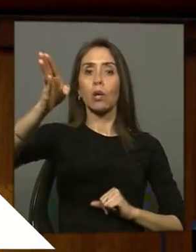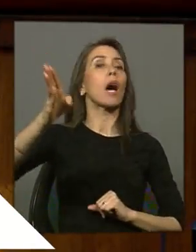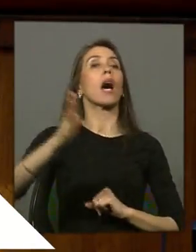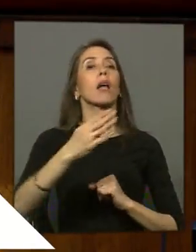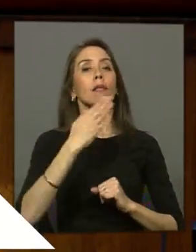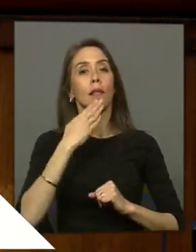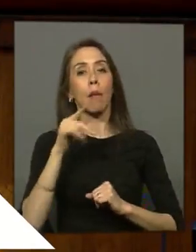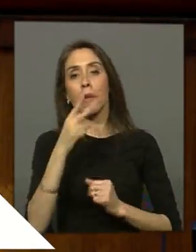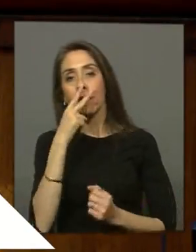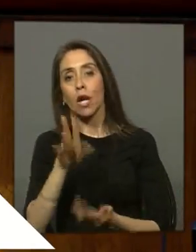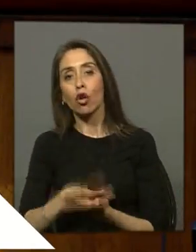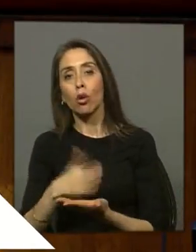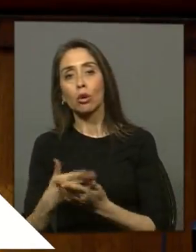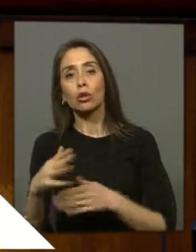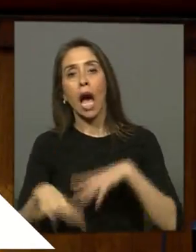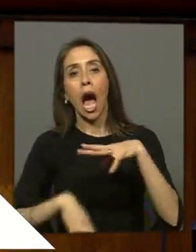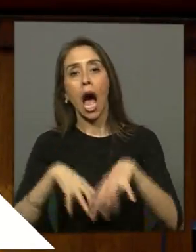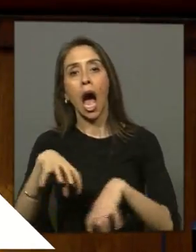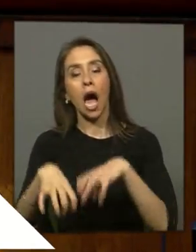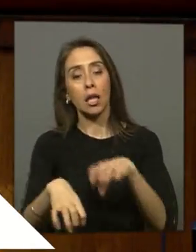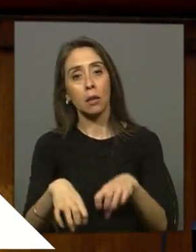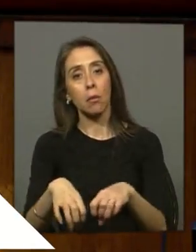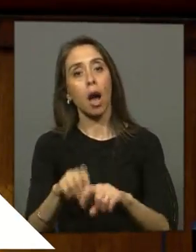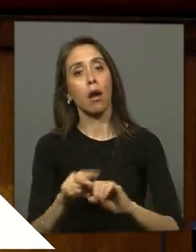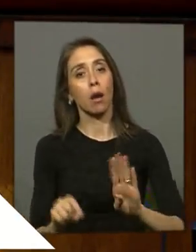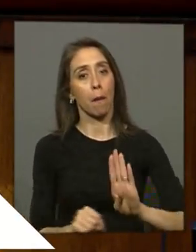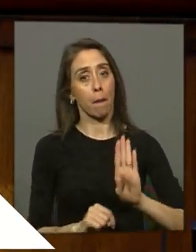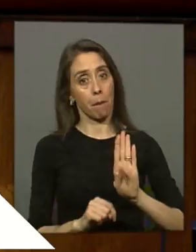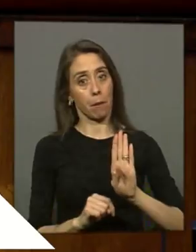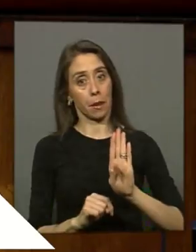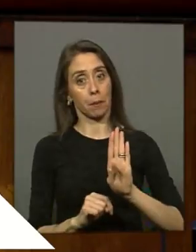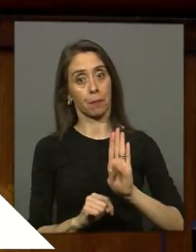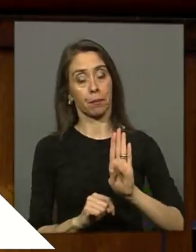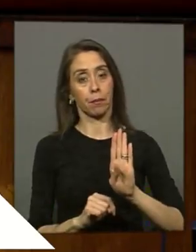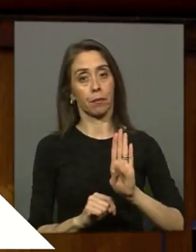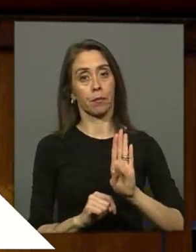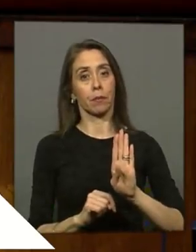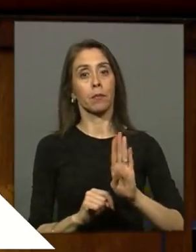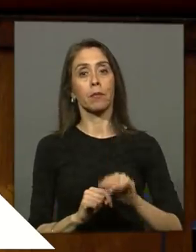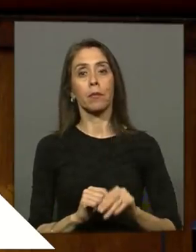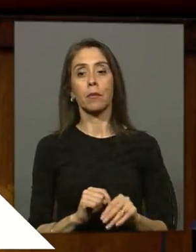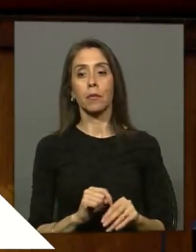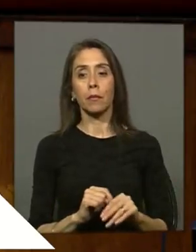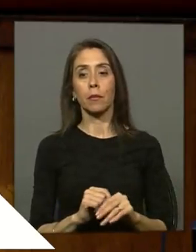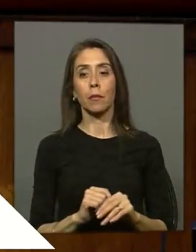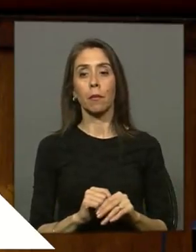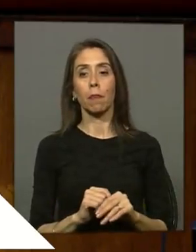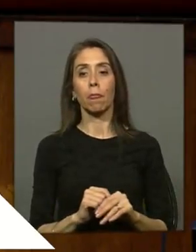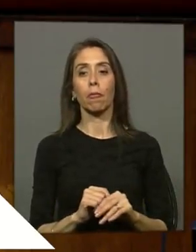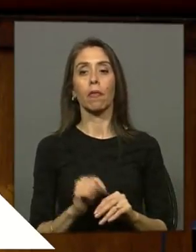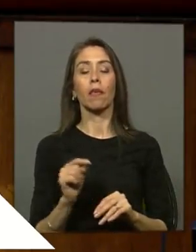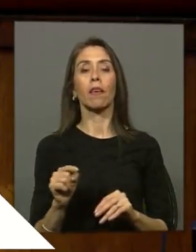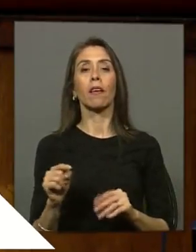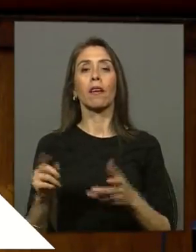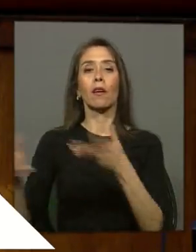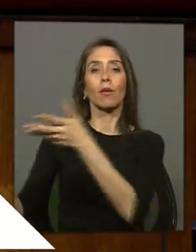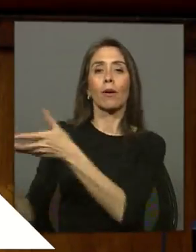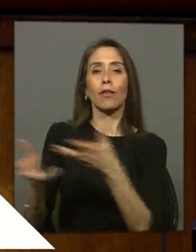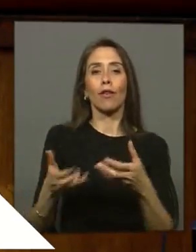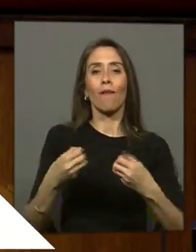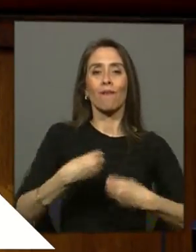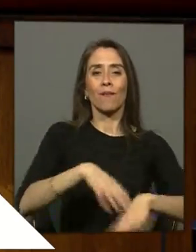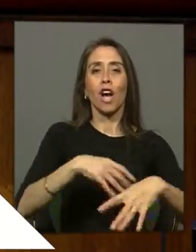animales letra B en un plano diferente se propone que por su grave implicancia la recepción de lodos y residuos